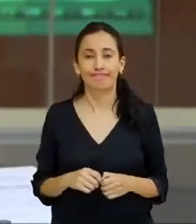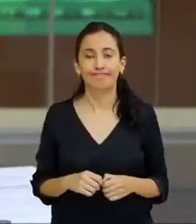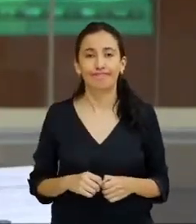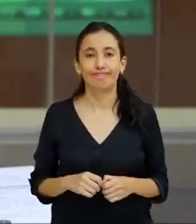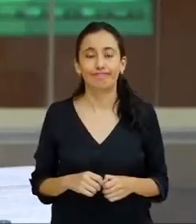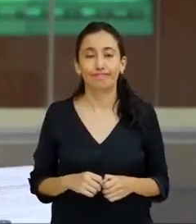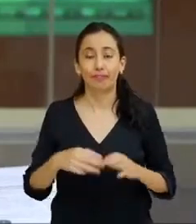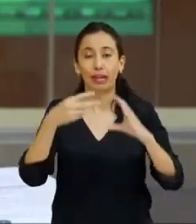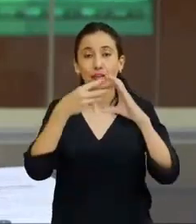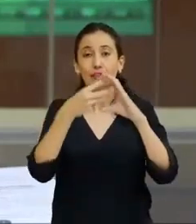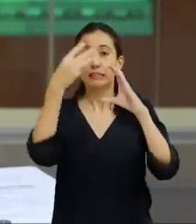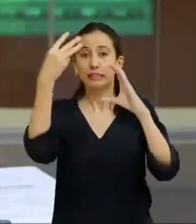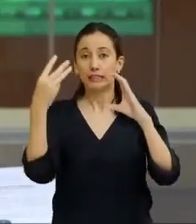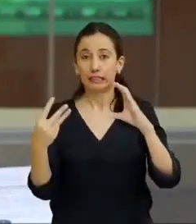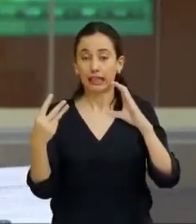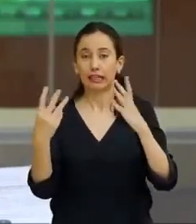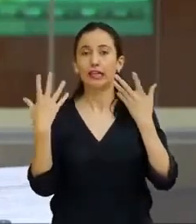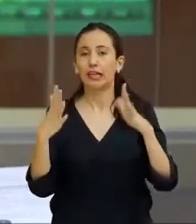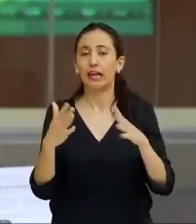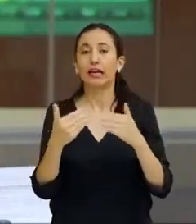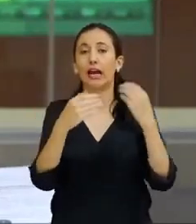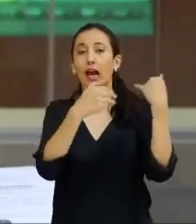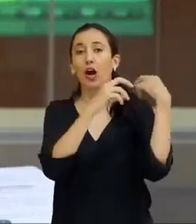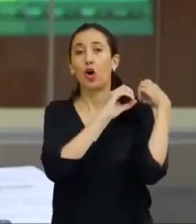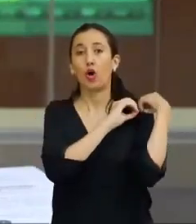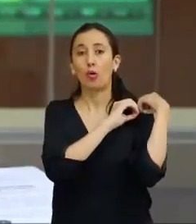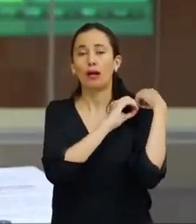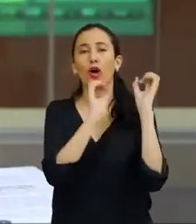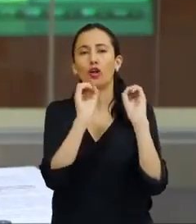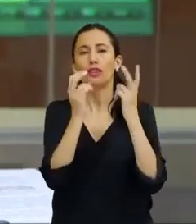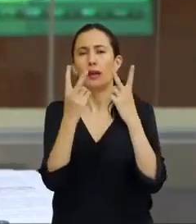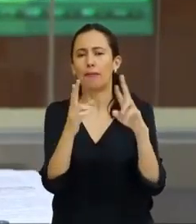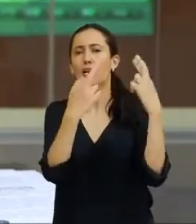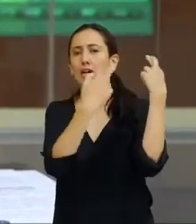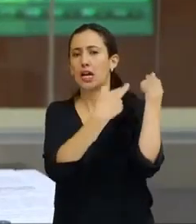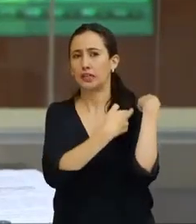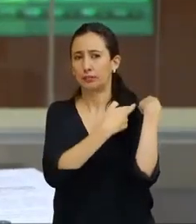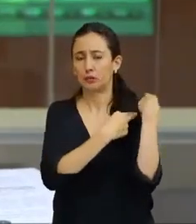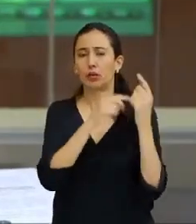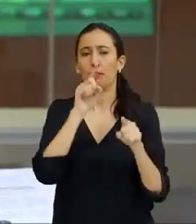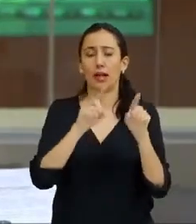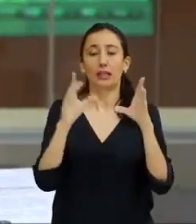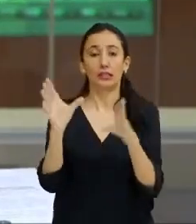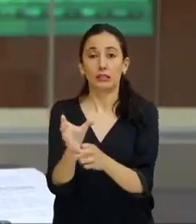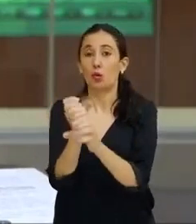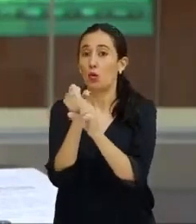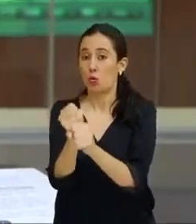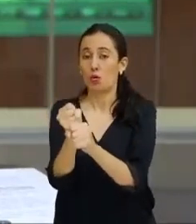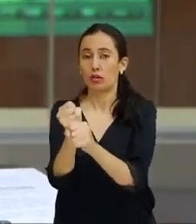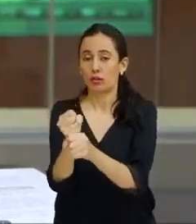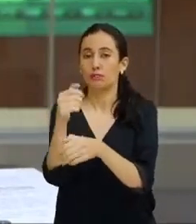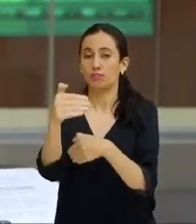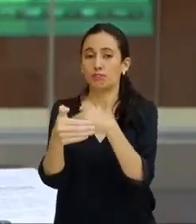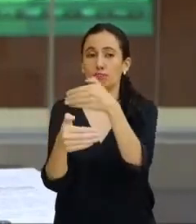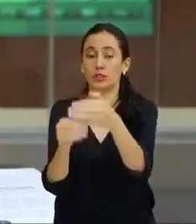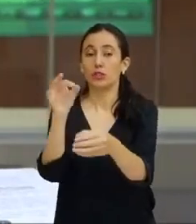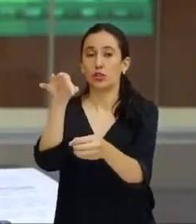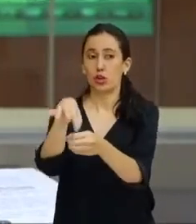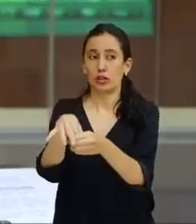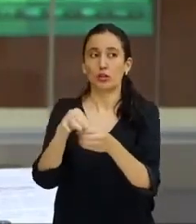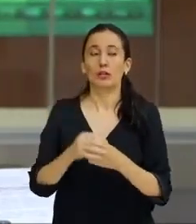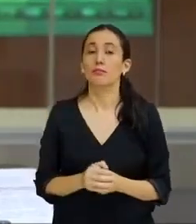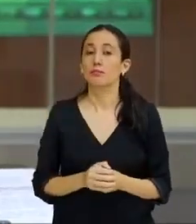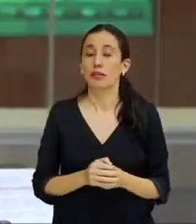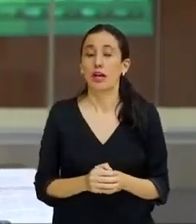el cne tiene la obligación de garantizar la seguridad del proceso electoral mientras que